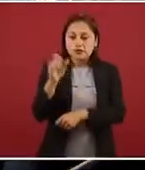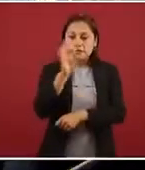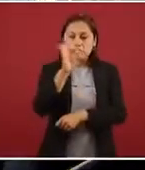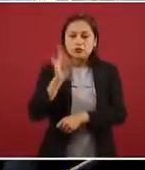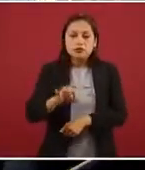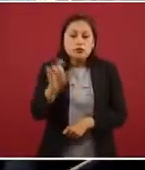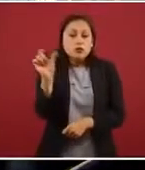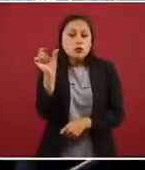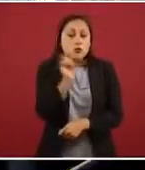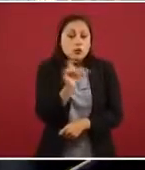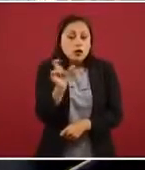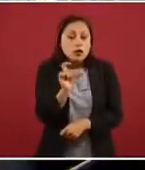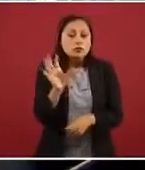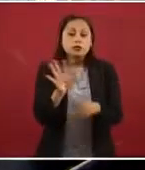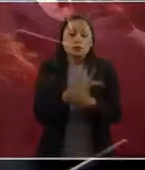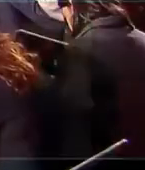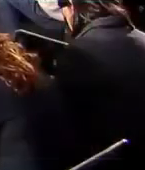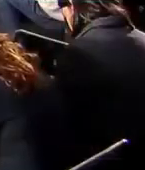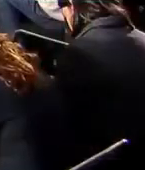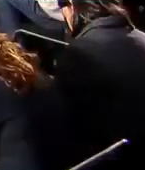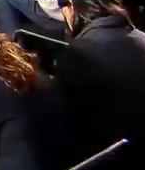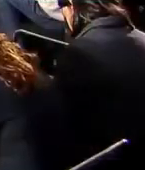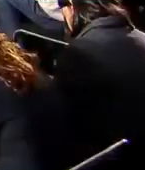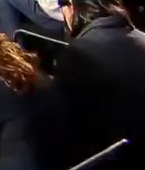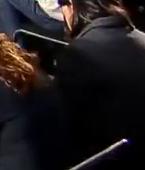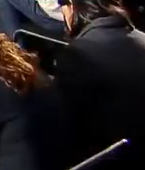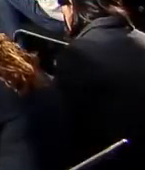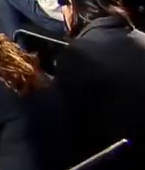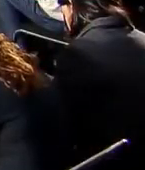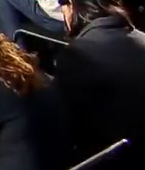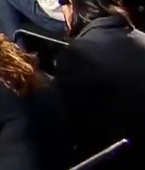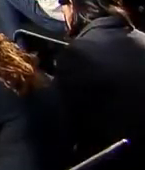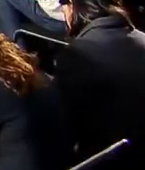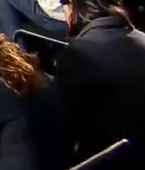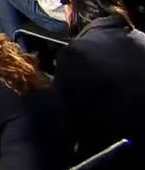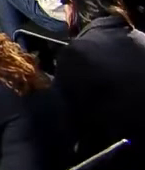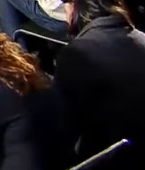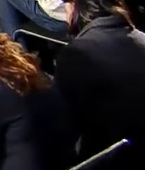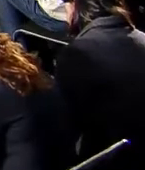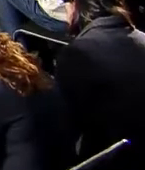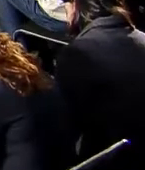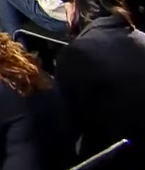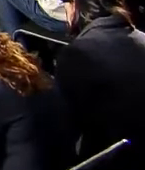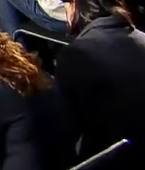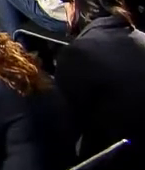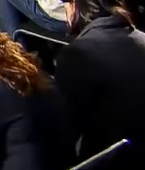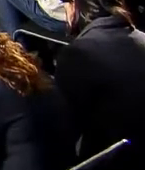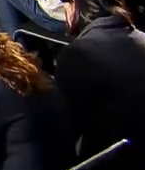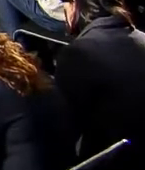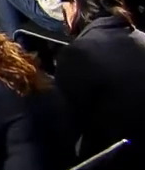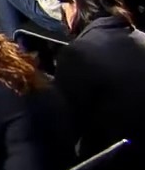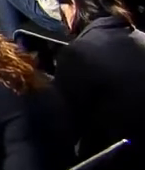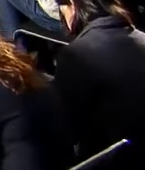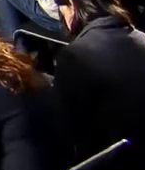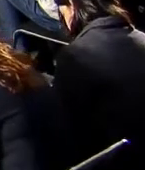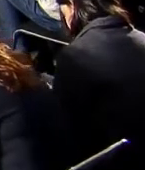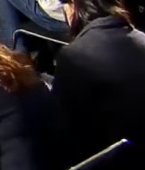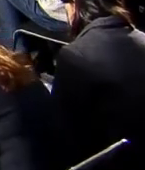100%. Y si me permite más adelante hacerle otra pregunta, presidente, muchas gracias. Sí. A ver, ¿cómo vamos?